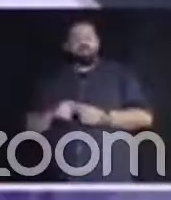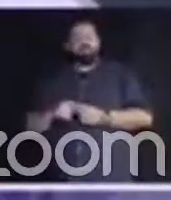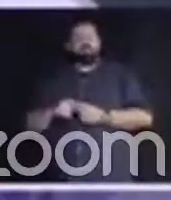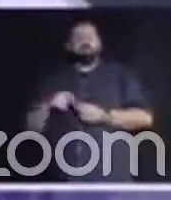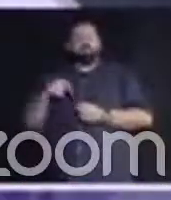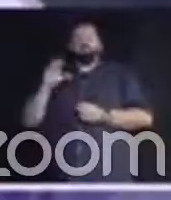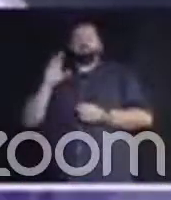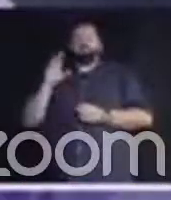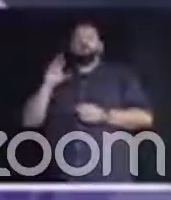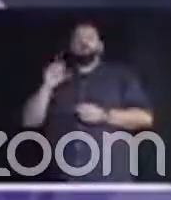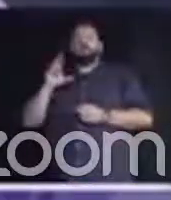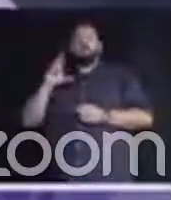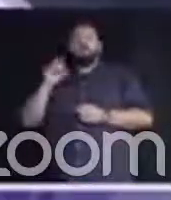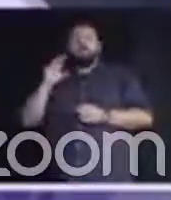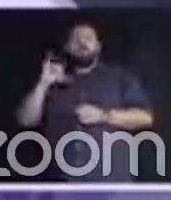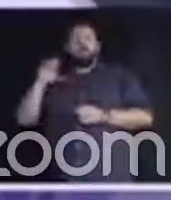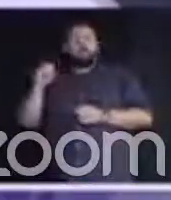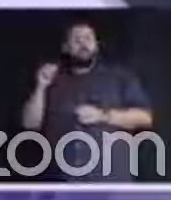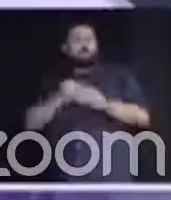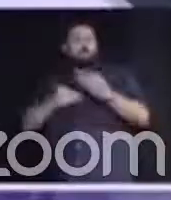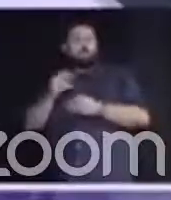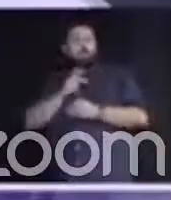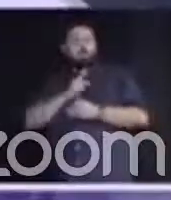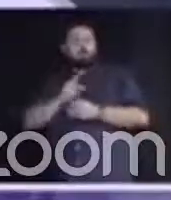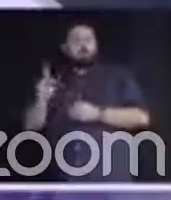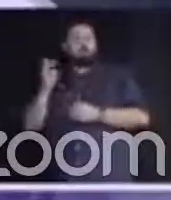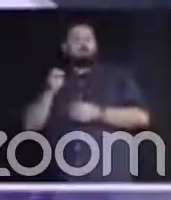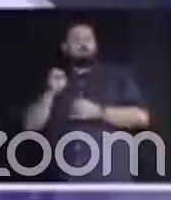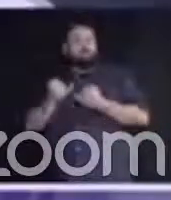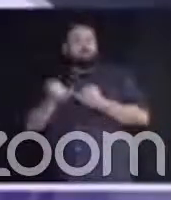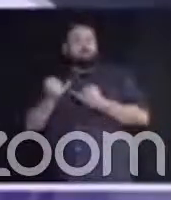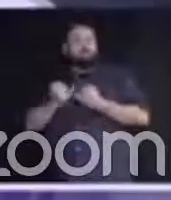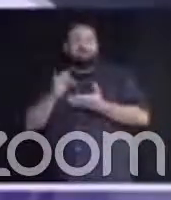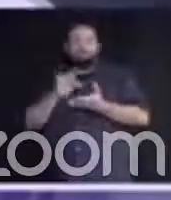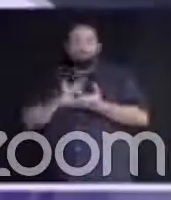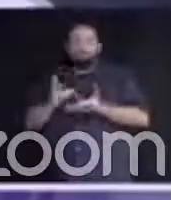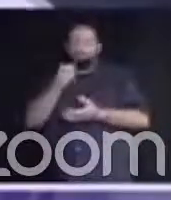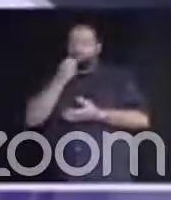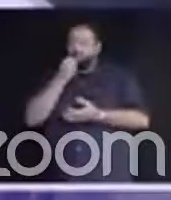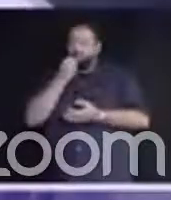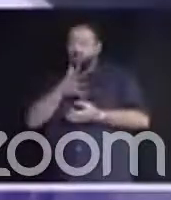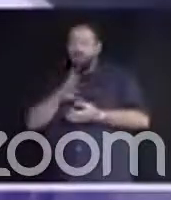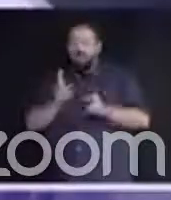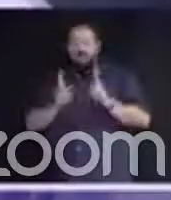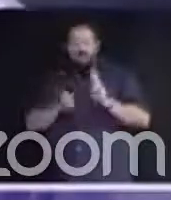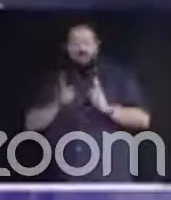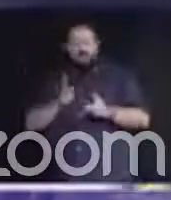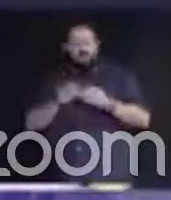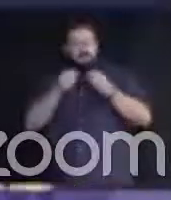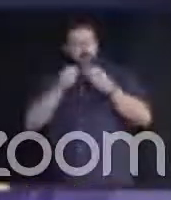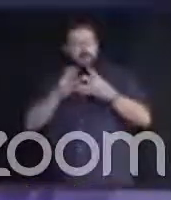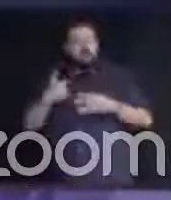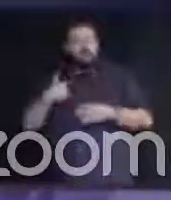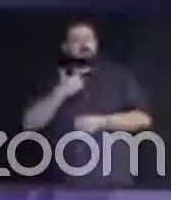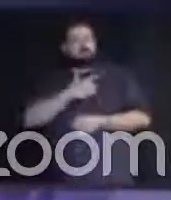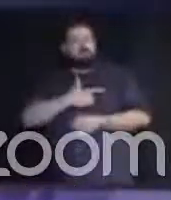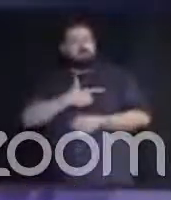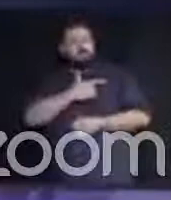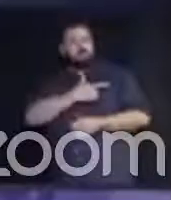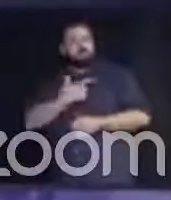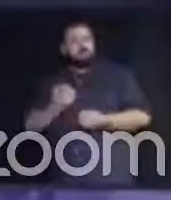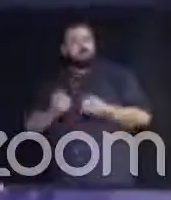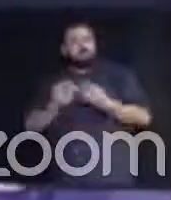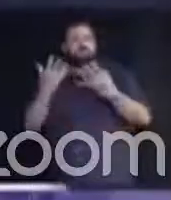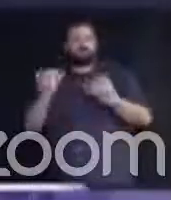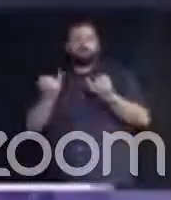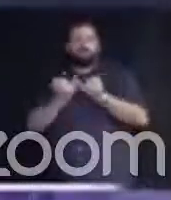Gerardo González y Rocío. Muchas gracias también. Qué padre plática. Y obviamente también me